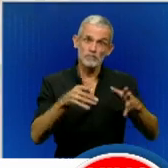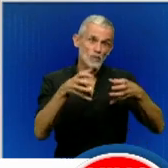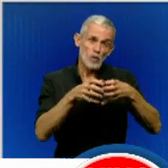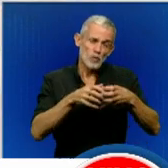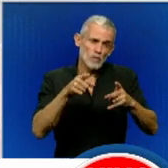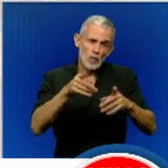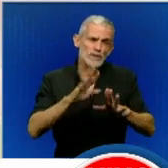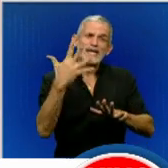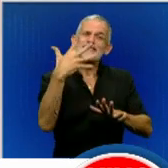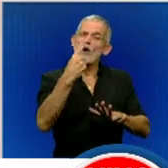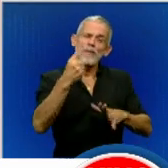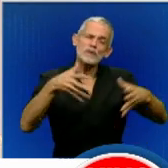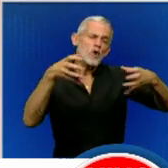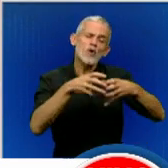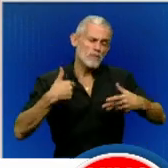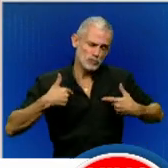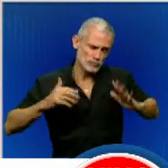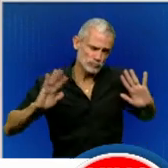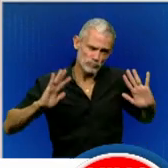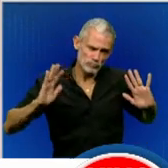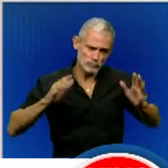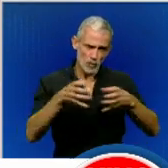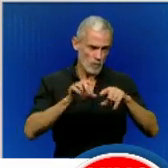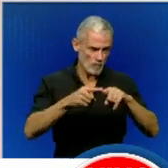el que le da 5 quiero decir no yo